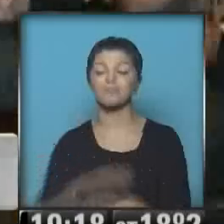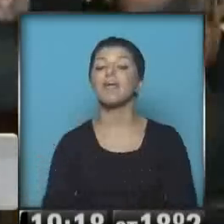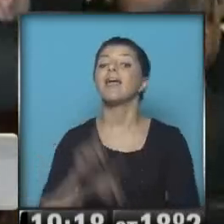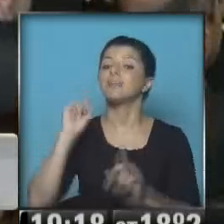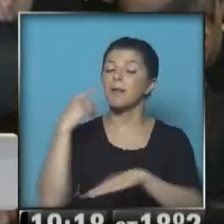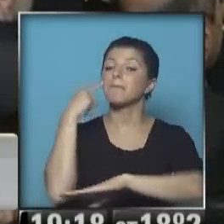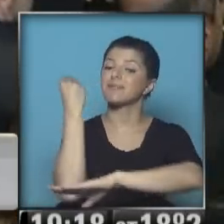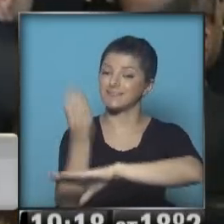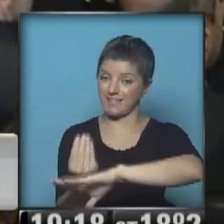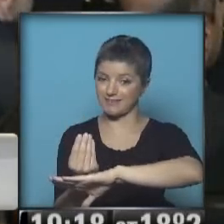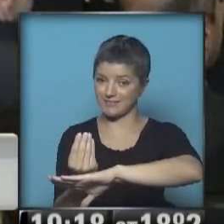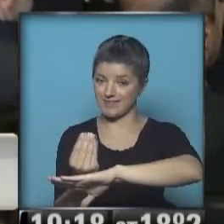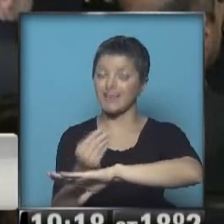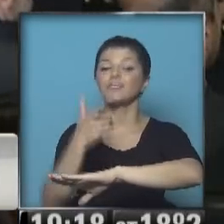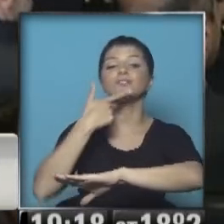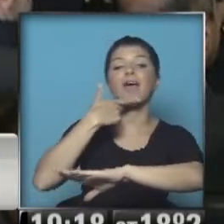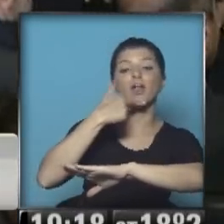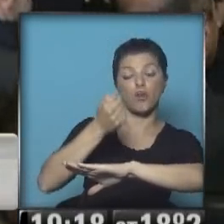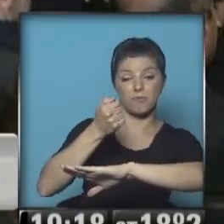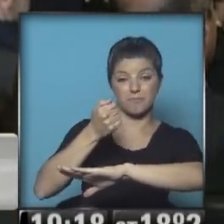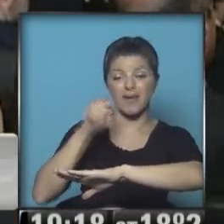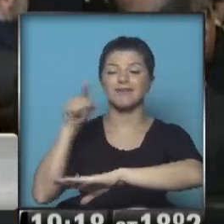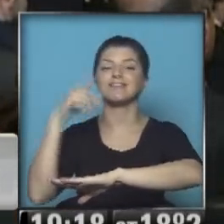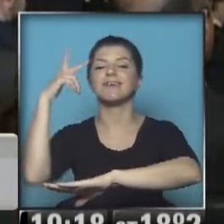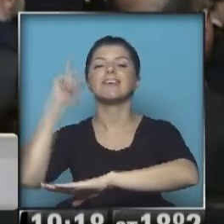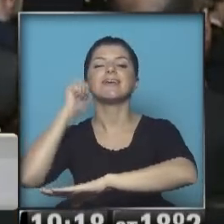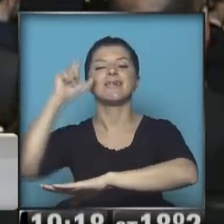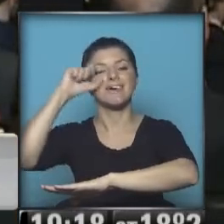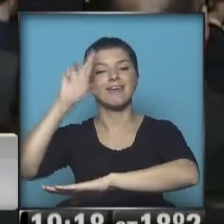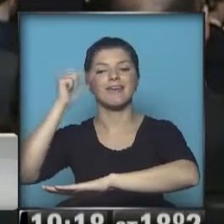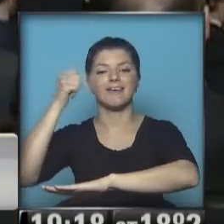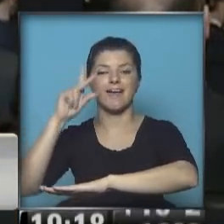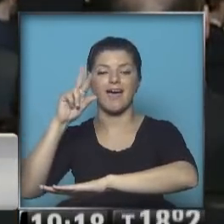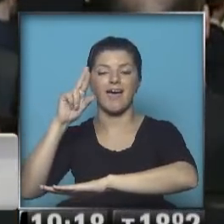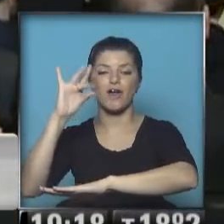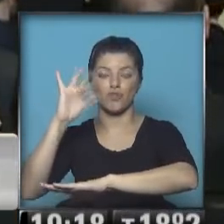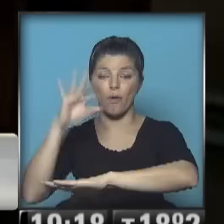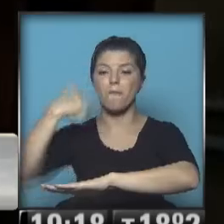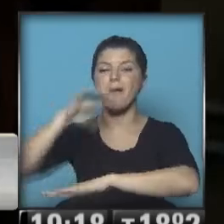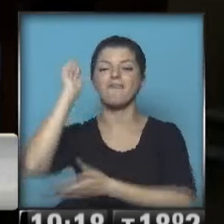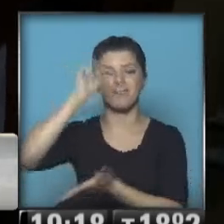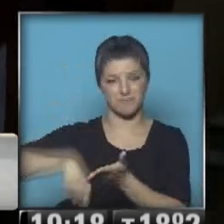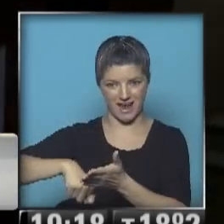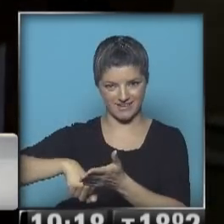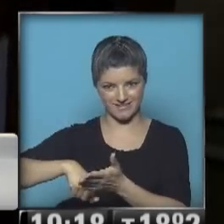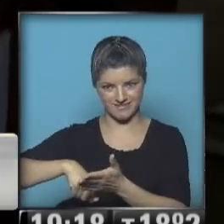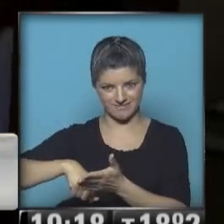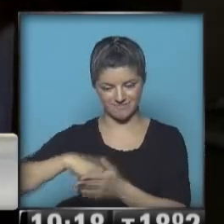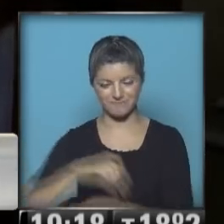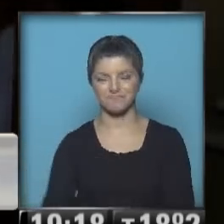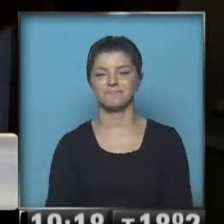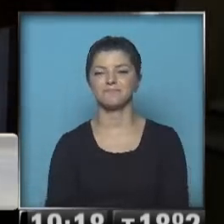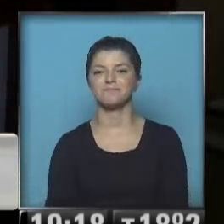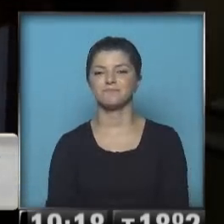Sur Argentina, Sociedad Anónima, Intesar, Gerardo Ferreira, se acerca ahora y será el encargado de firmar este contrato de obra